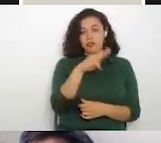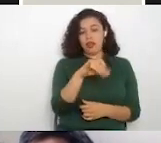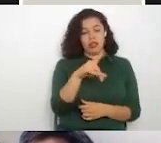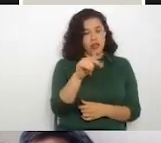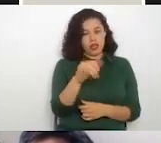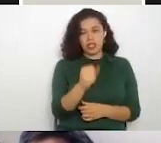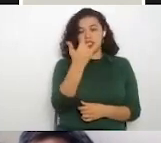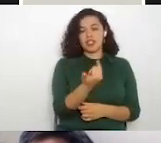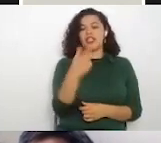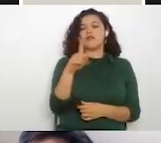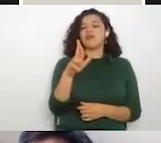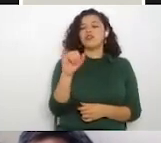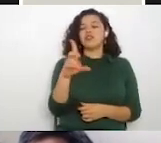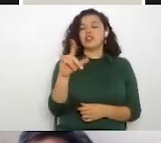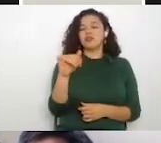¿no?